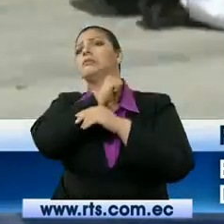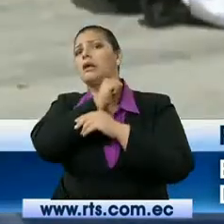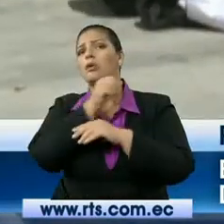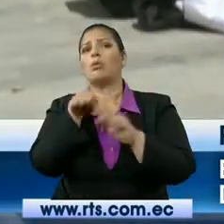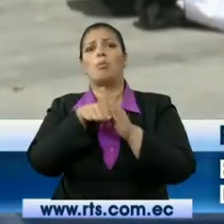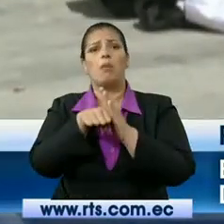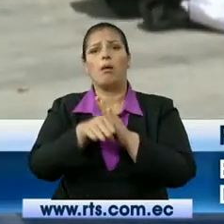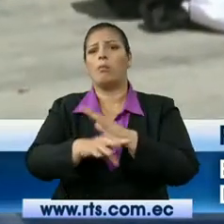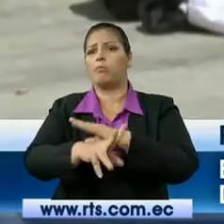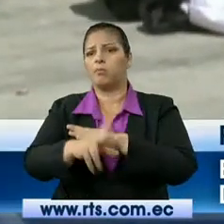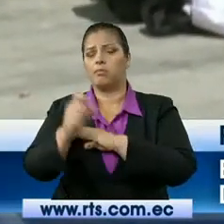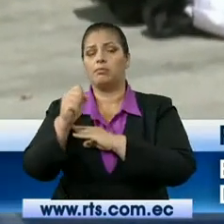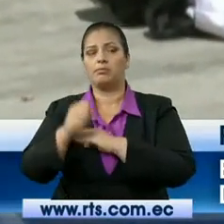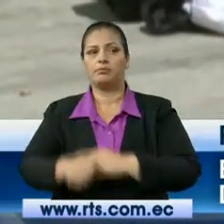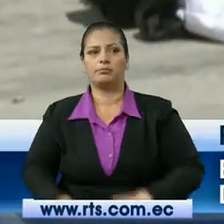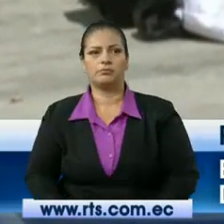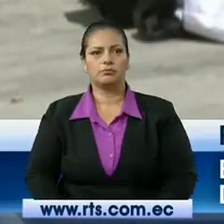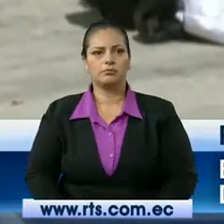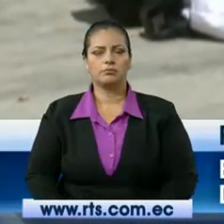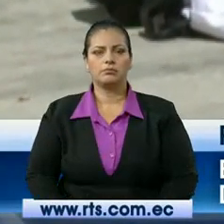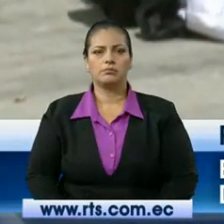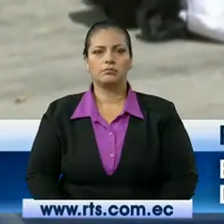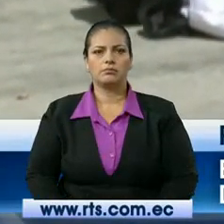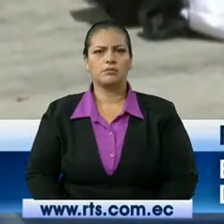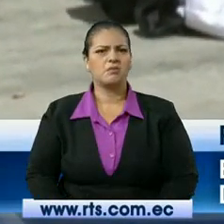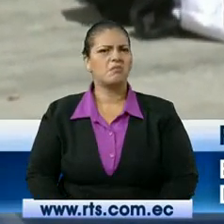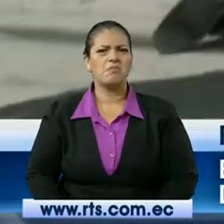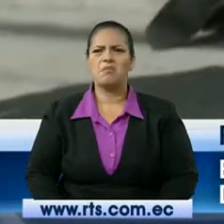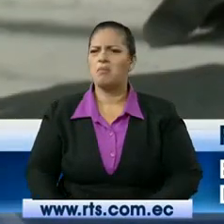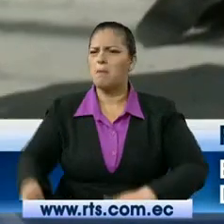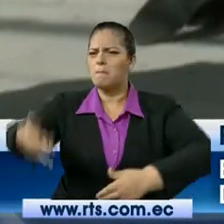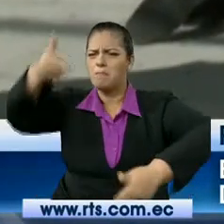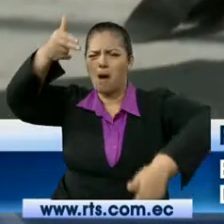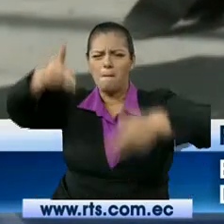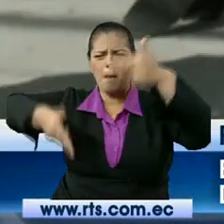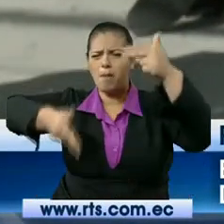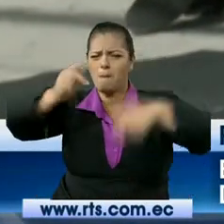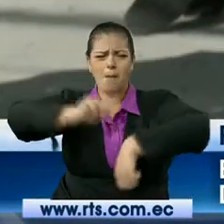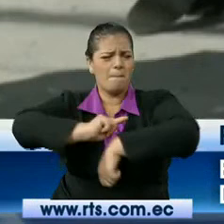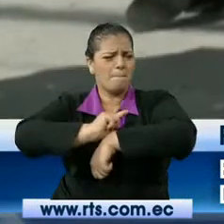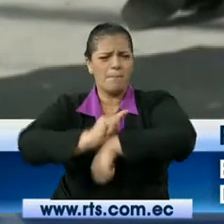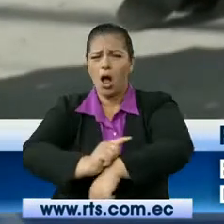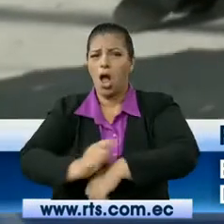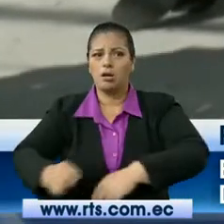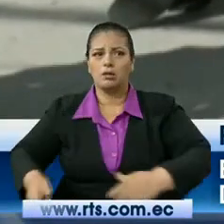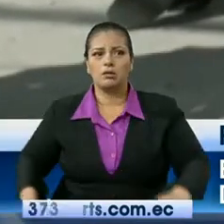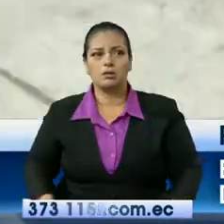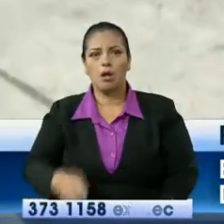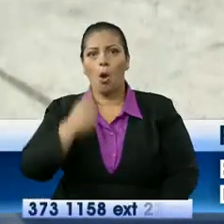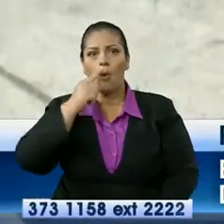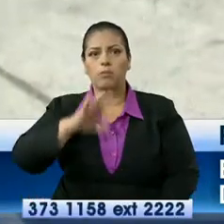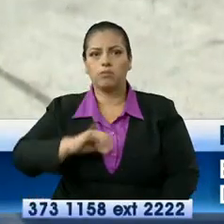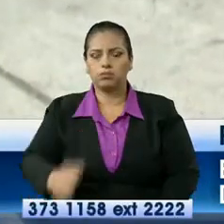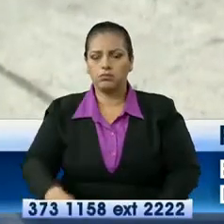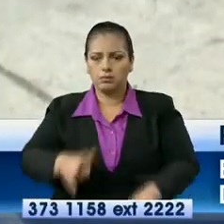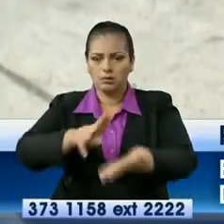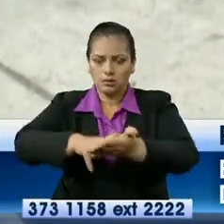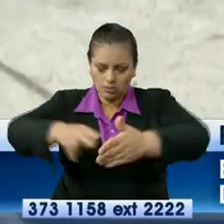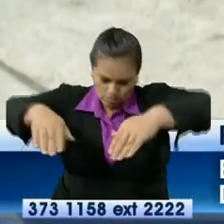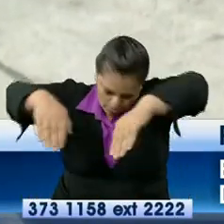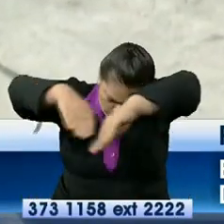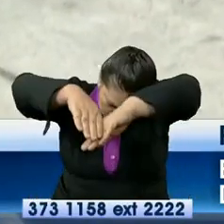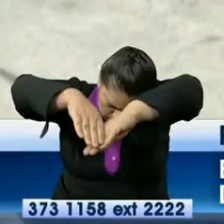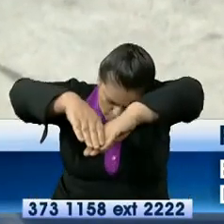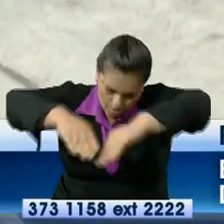la vida escucharon el ruido de las balas todo pasó en cuestión de segundos dos sospechosos quedaron respirando contra el asfalto metros más allá las